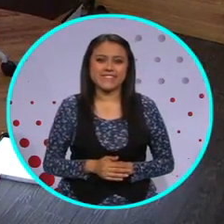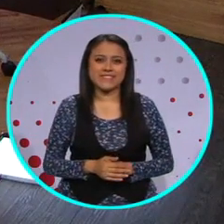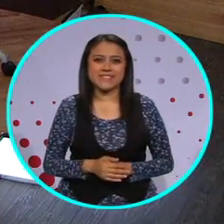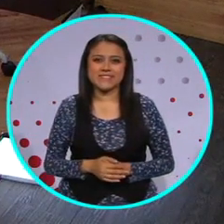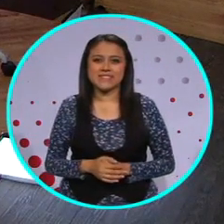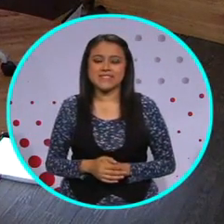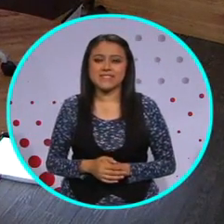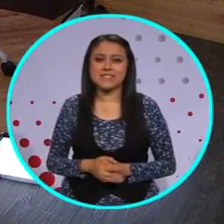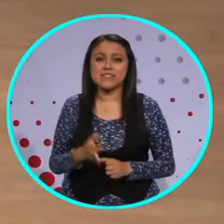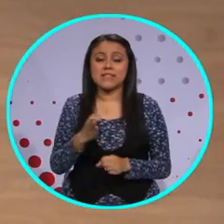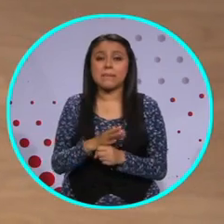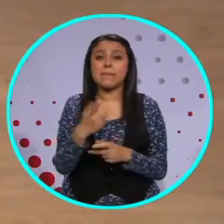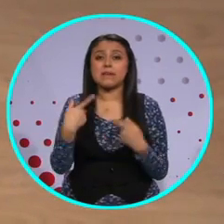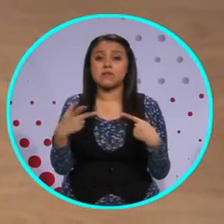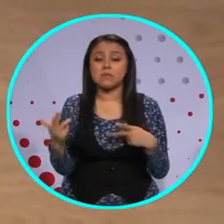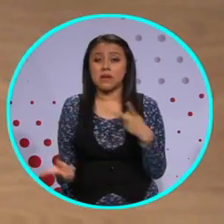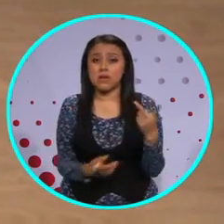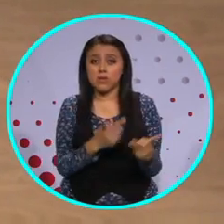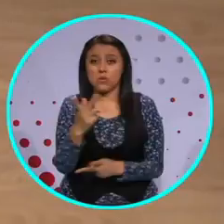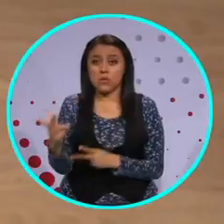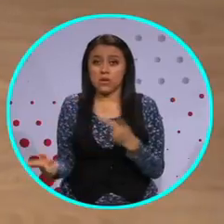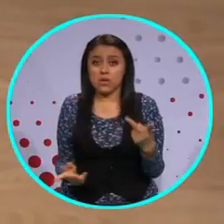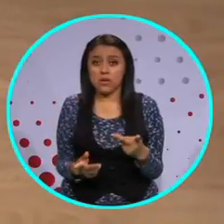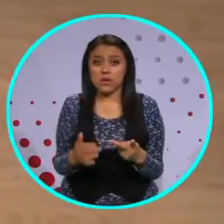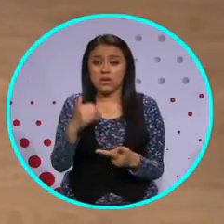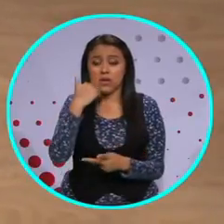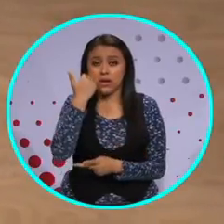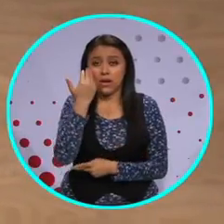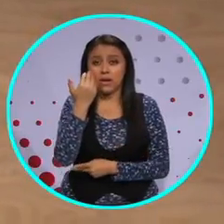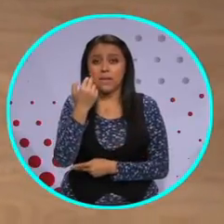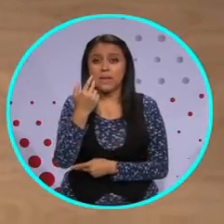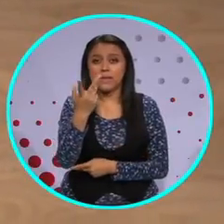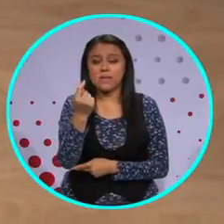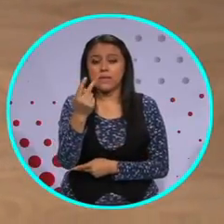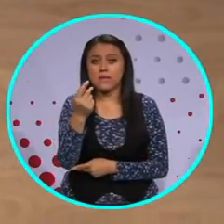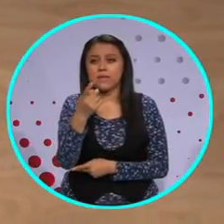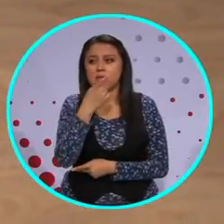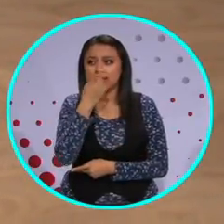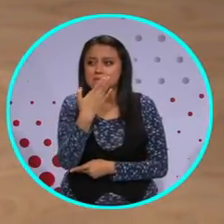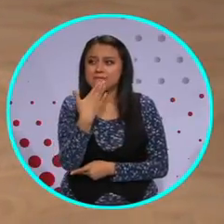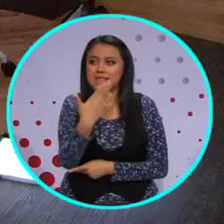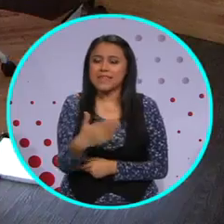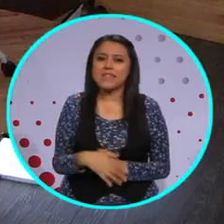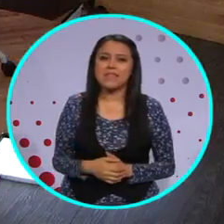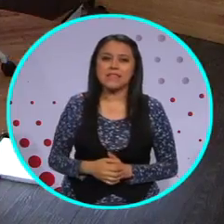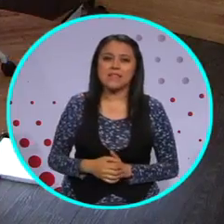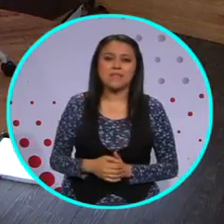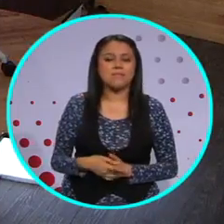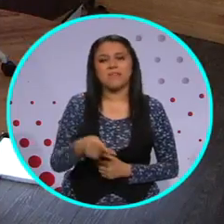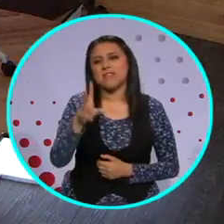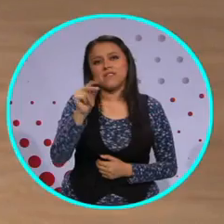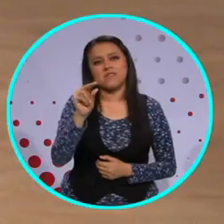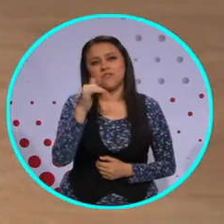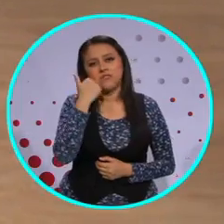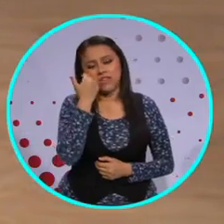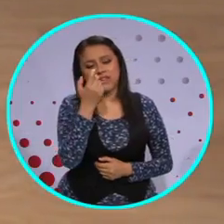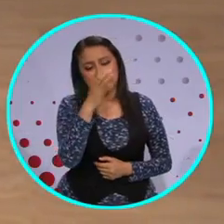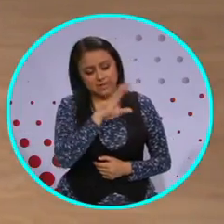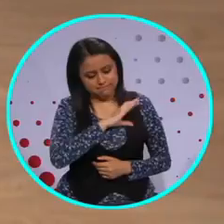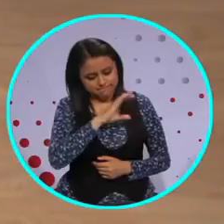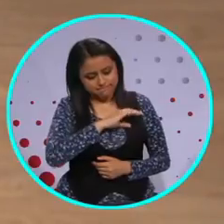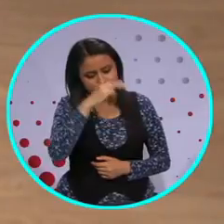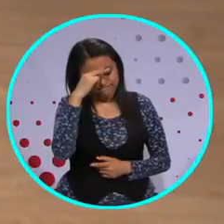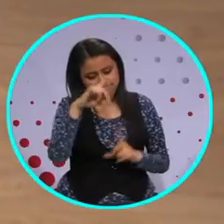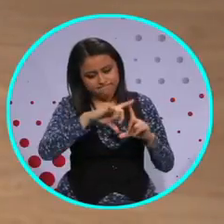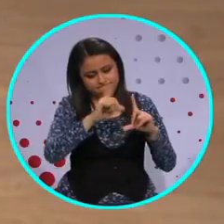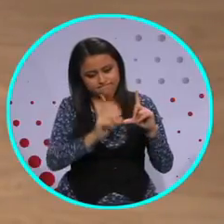quiere decir que ahora que me preguntaron por salir la tele y preguntarle positivo pues tienes algo muy lindo si la realidad es que quiero a méxico amo a méxico